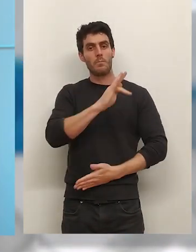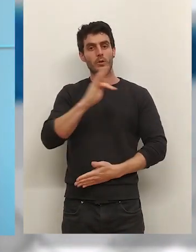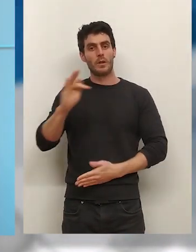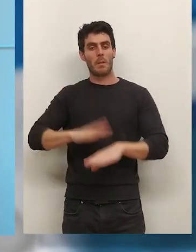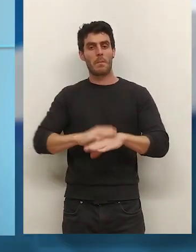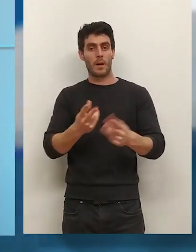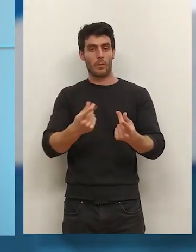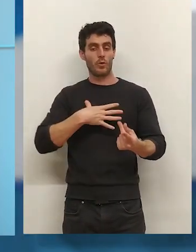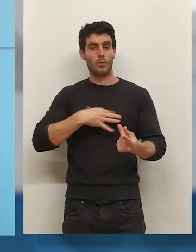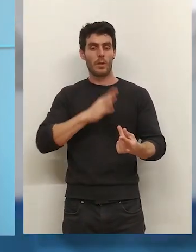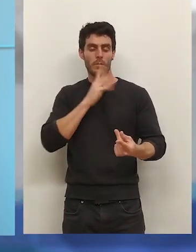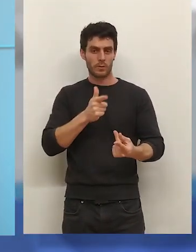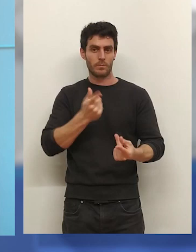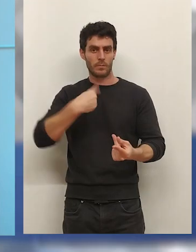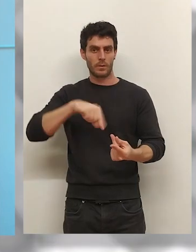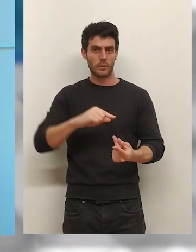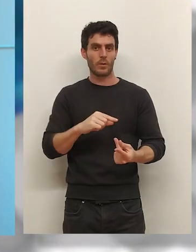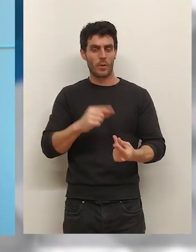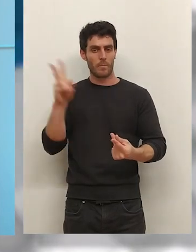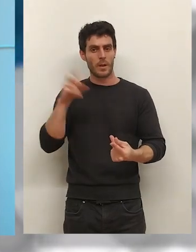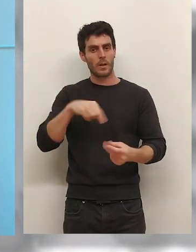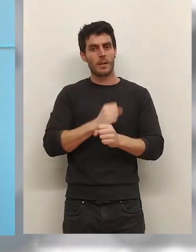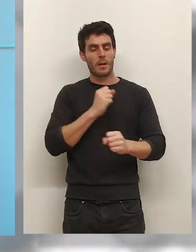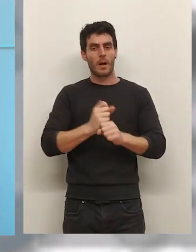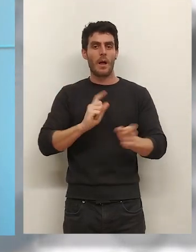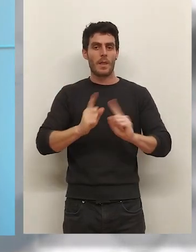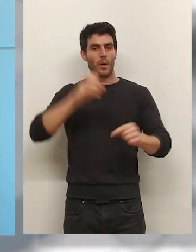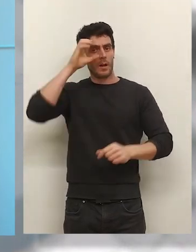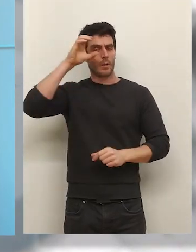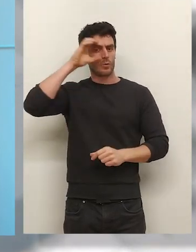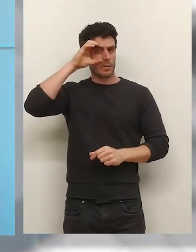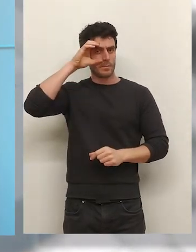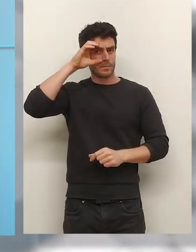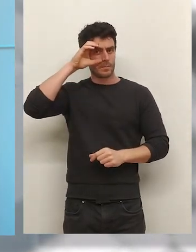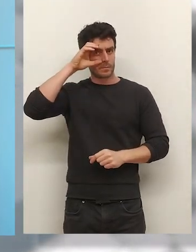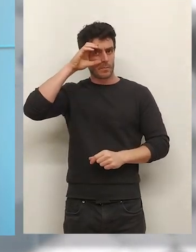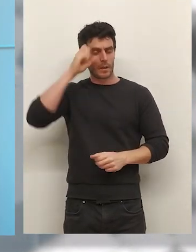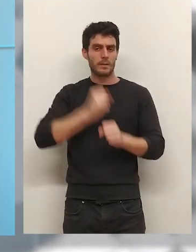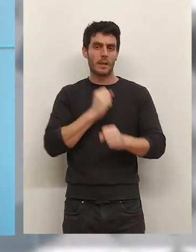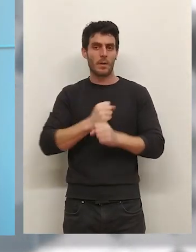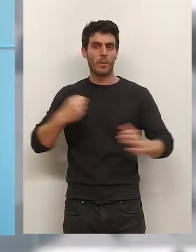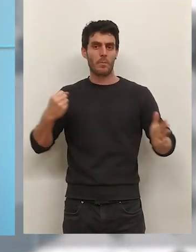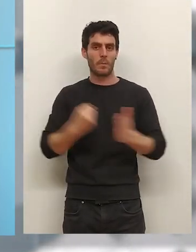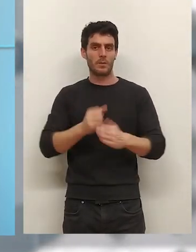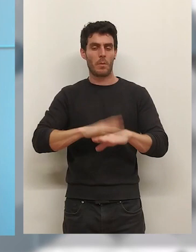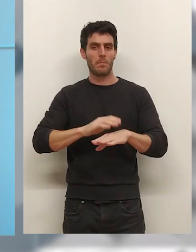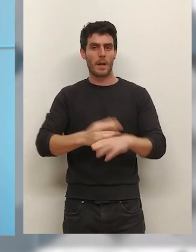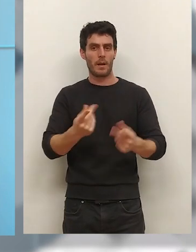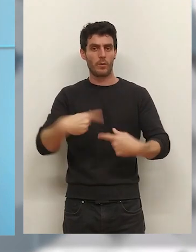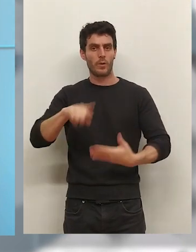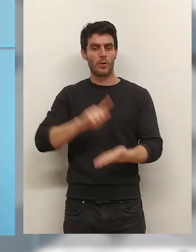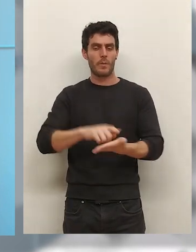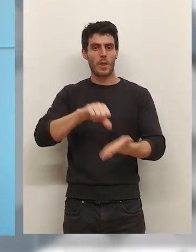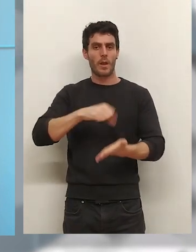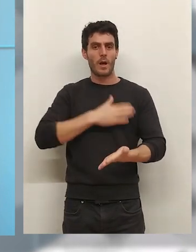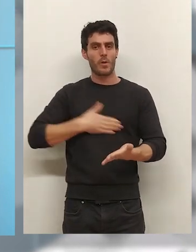para los logroñeses. Así pues, nosotros hemos venido a trabajar, a dialogar, a escuchar y hacer todo lo posible para que Logroño vuelva a